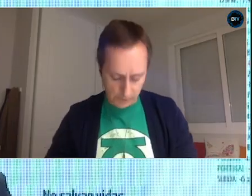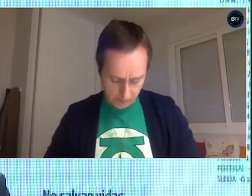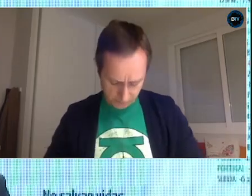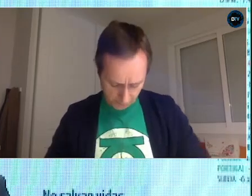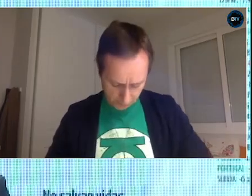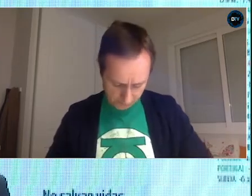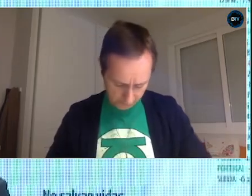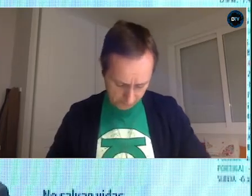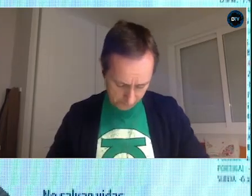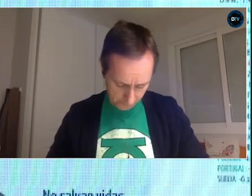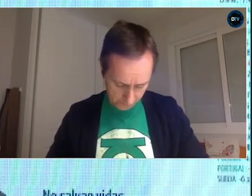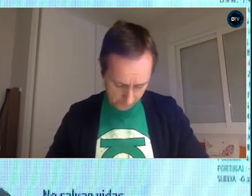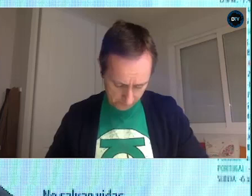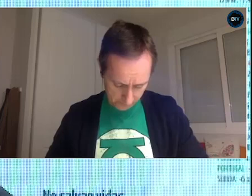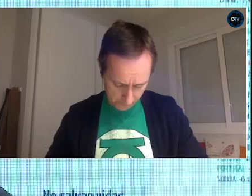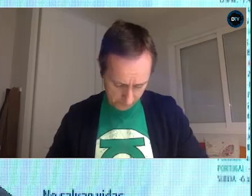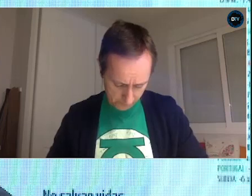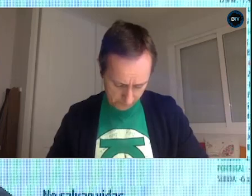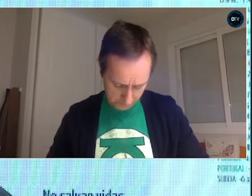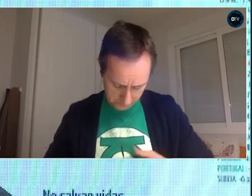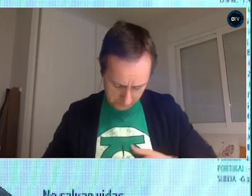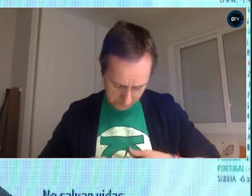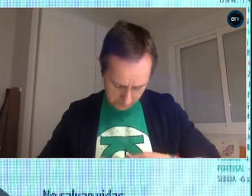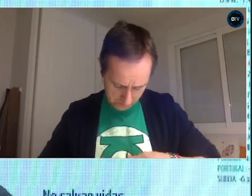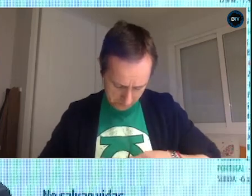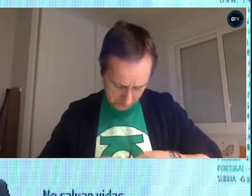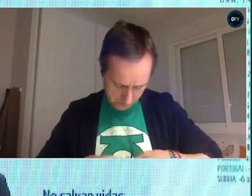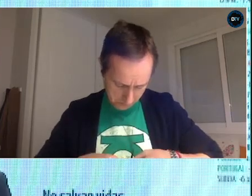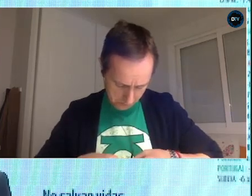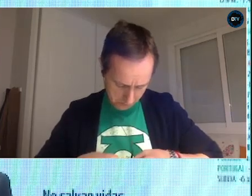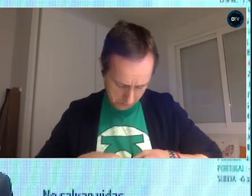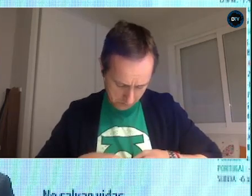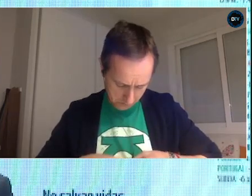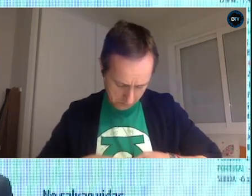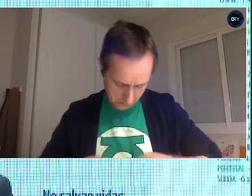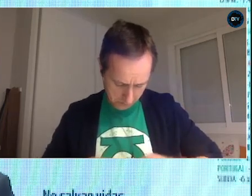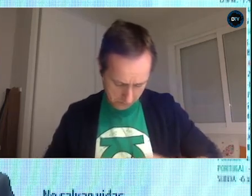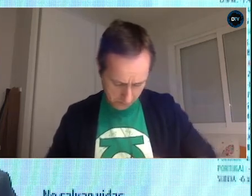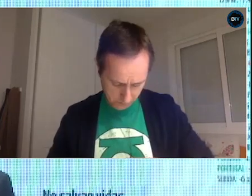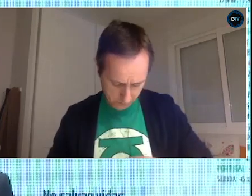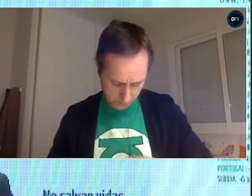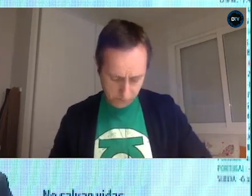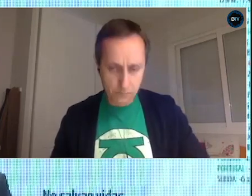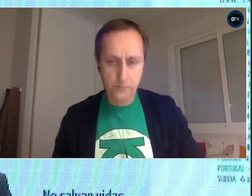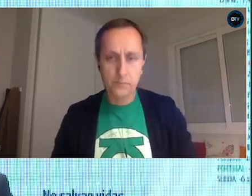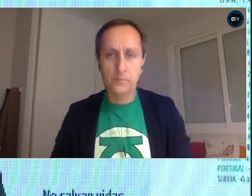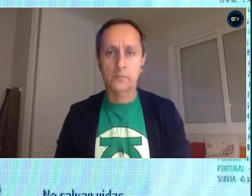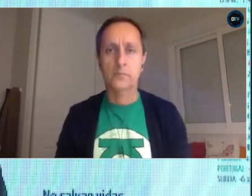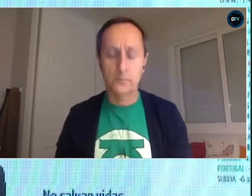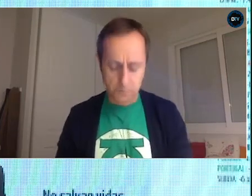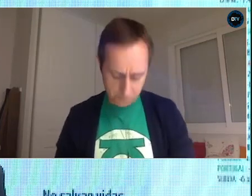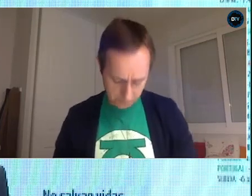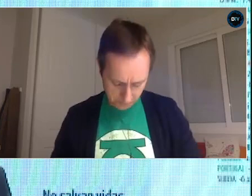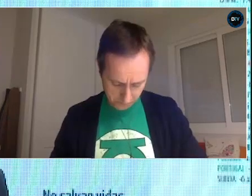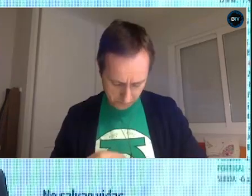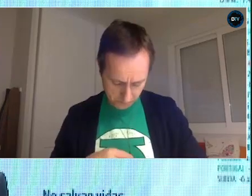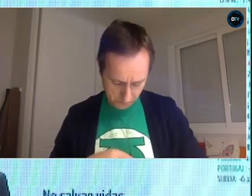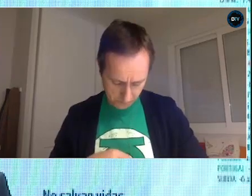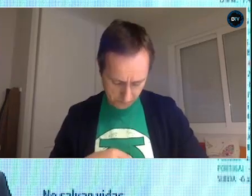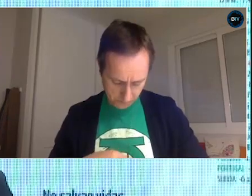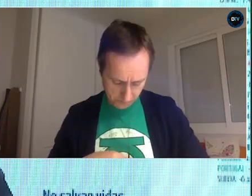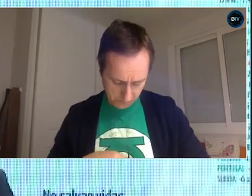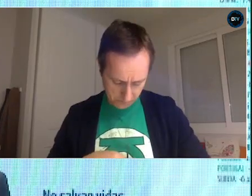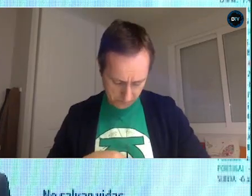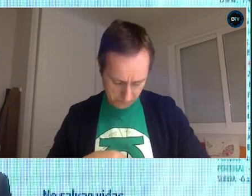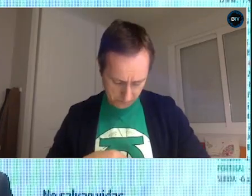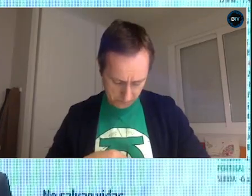micrófono que sean incluidos pero quería preguntarte qué te parece que pedro sánchez consciente de que le hemos pillado que todos sabemos